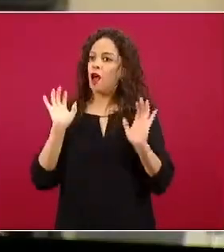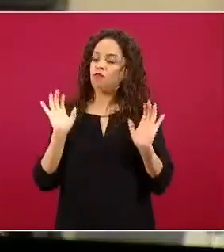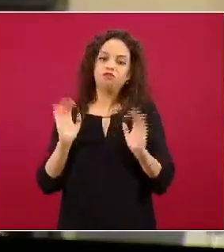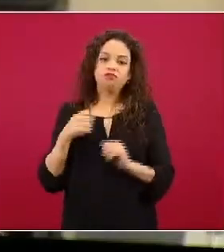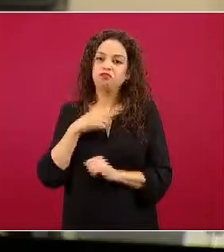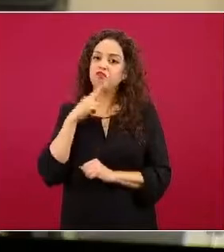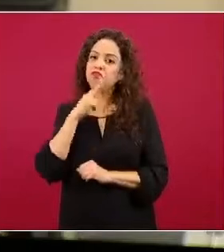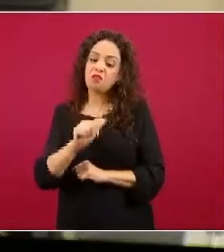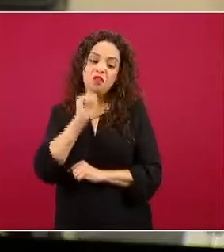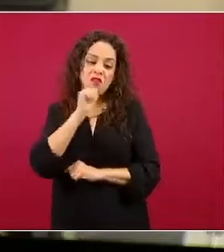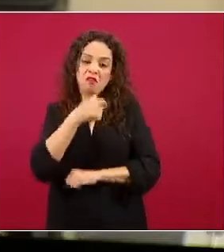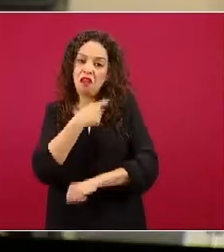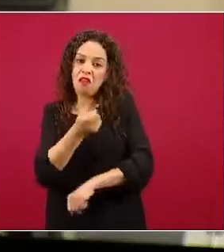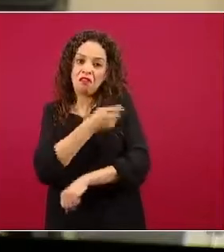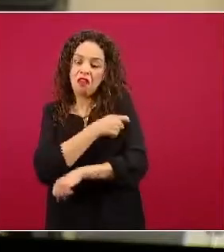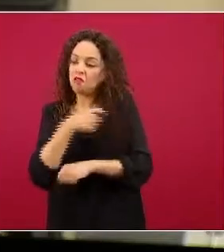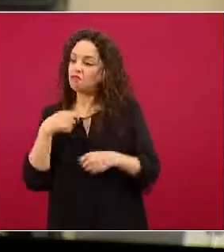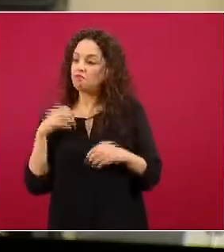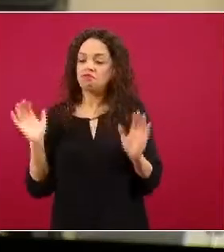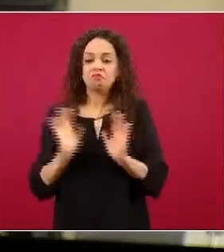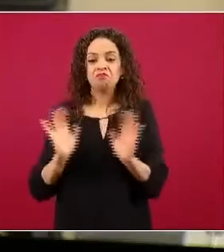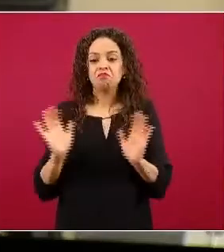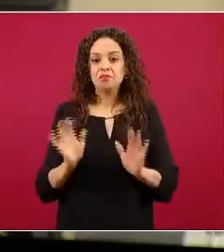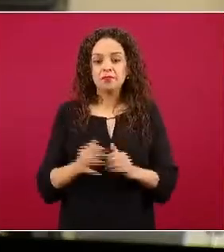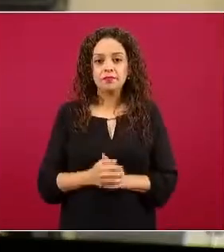contra esto, ¿no? Y también,